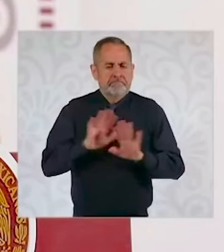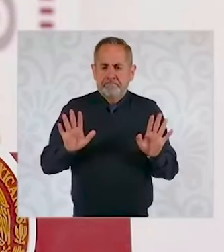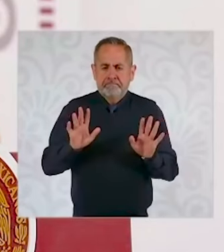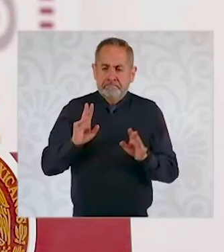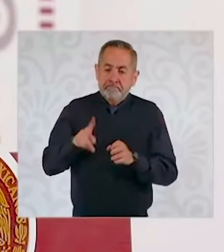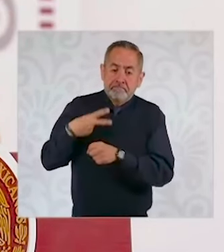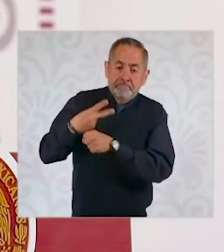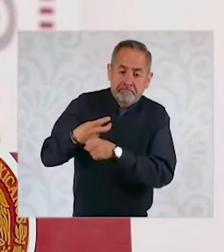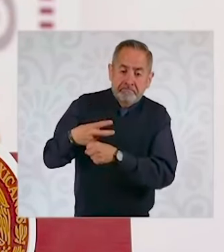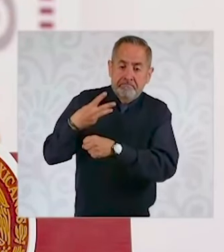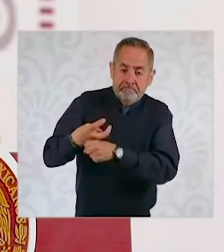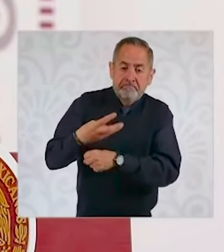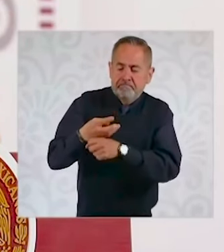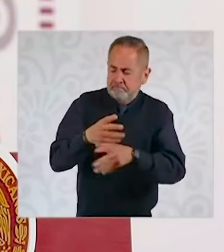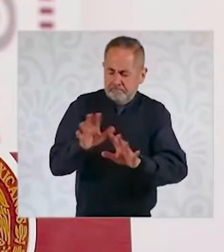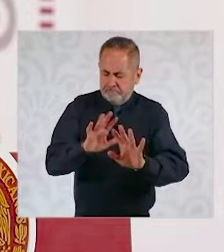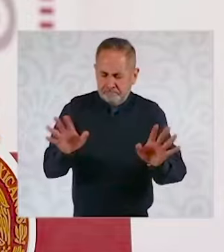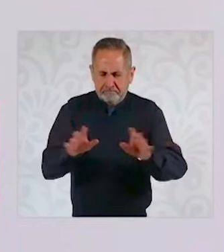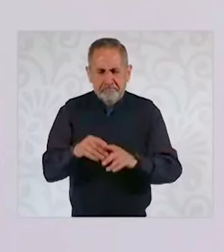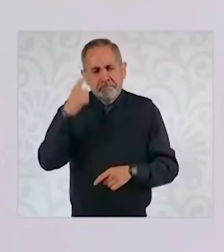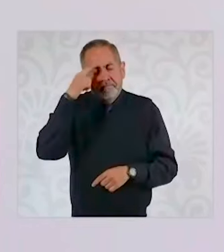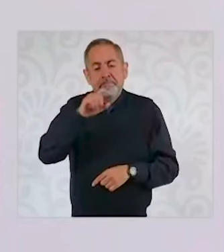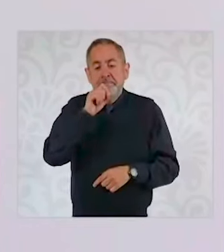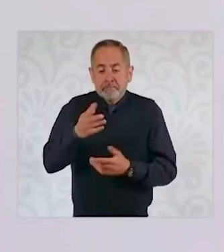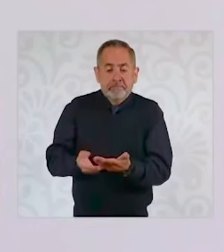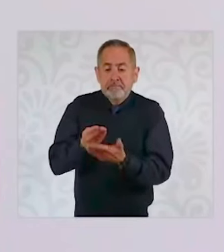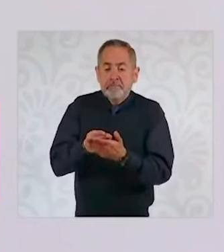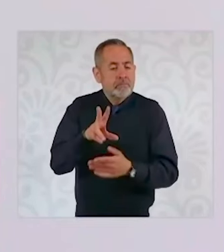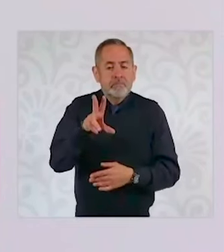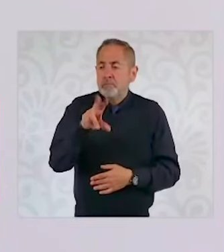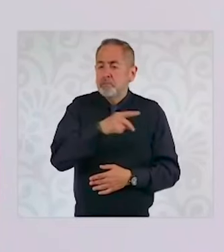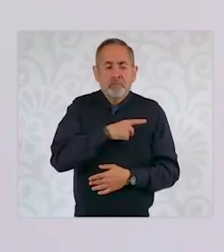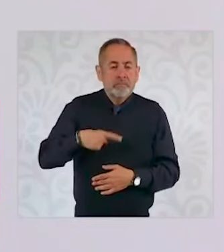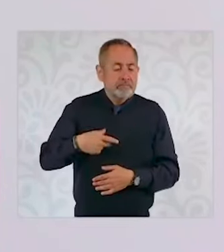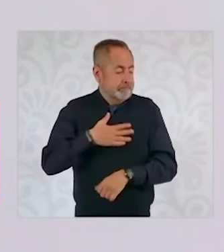de esta reforma para que no haya nepotismo.